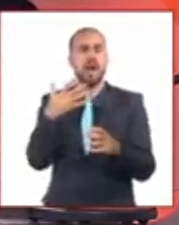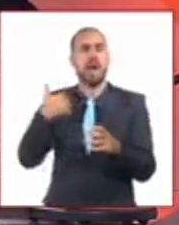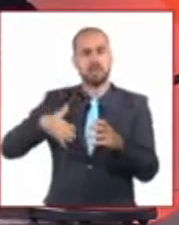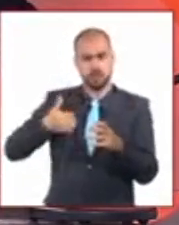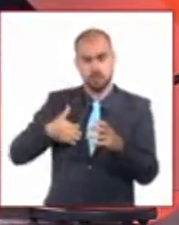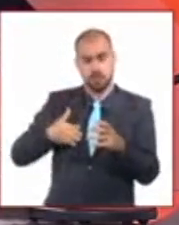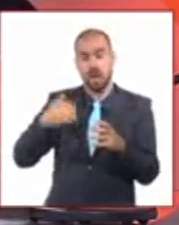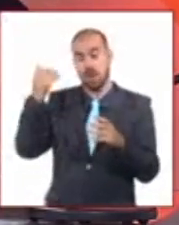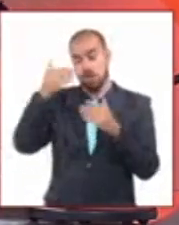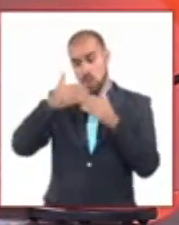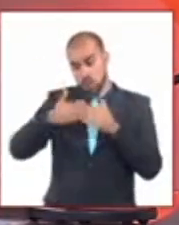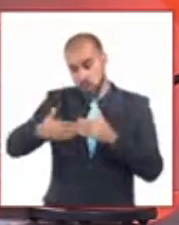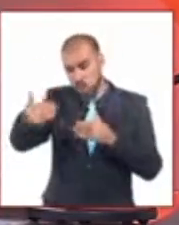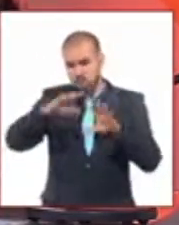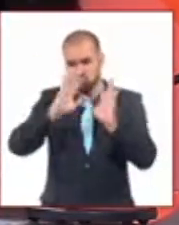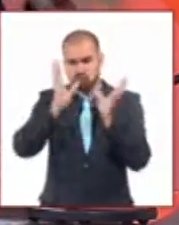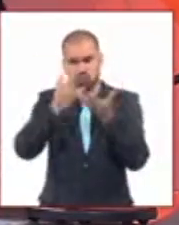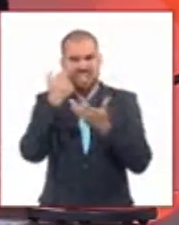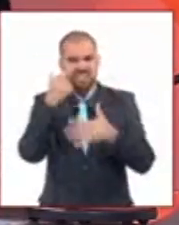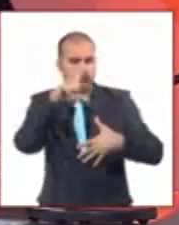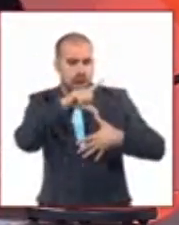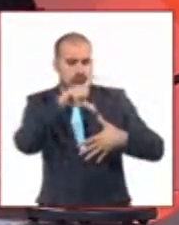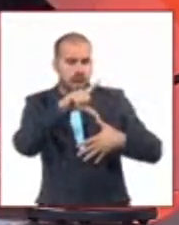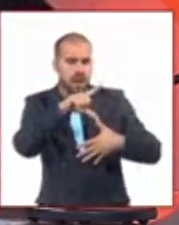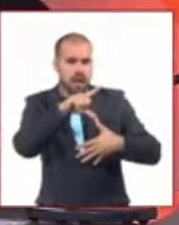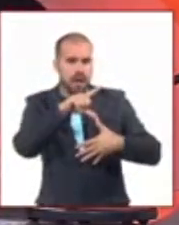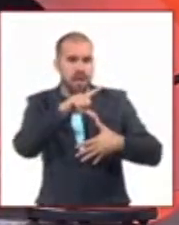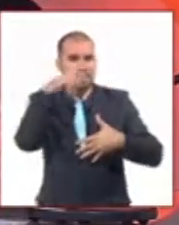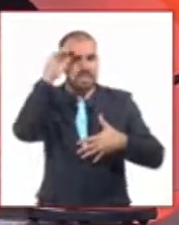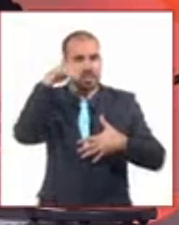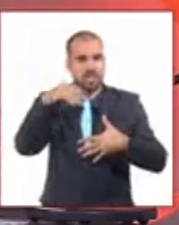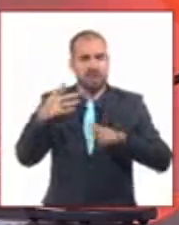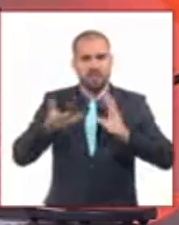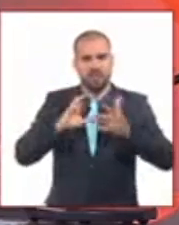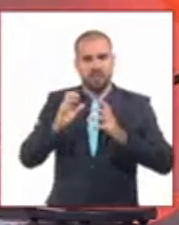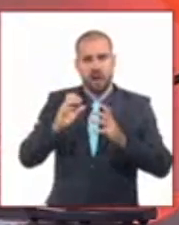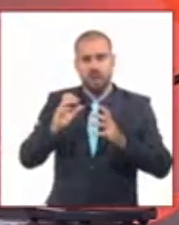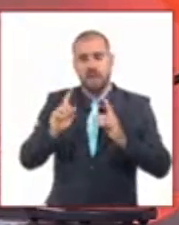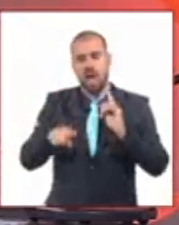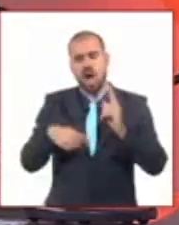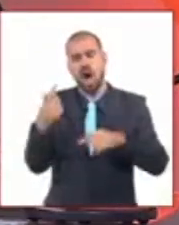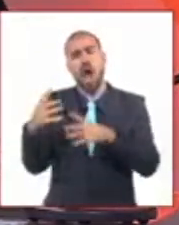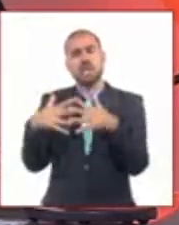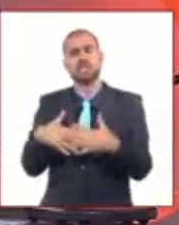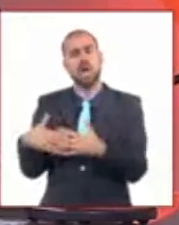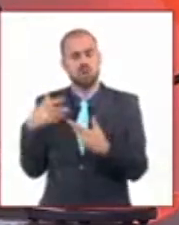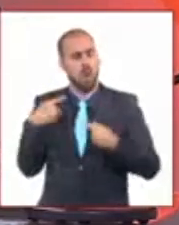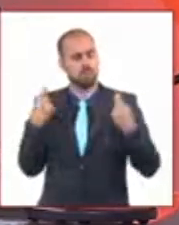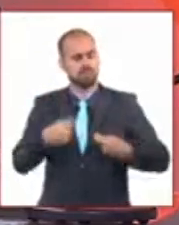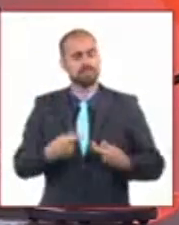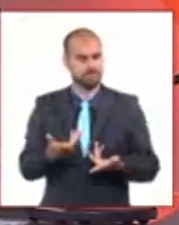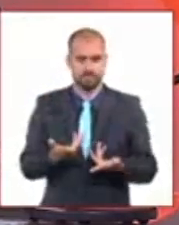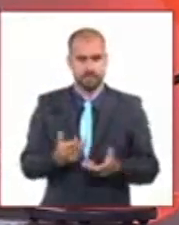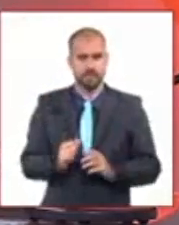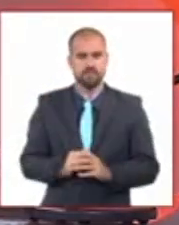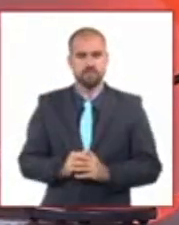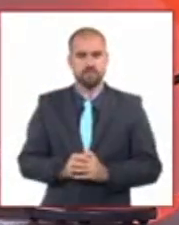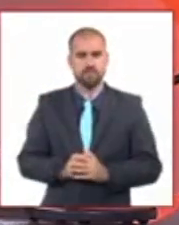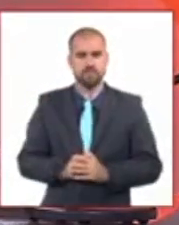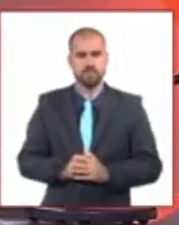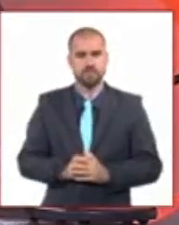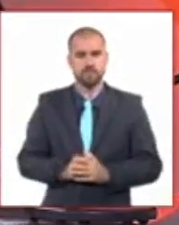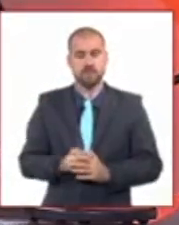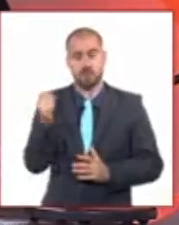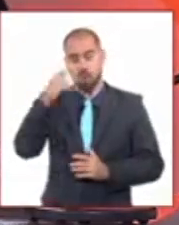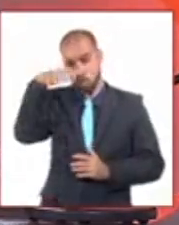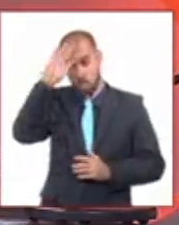también que hacen los pueblos de américa latina frente al modelo panamericanista propuesto por eeuu hoy el presidente de la república miguel díaz canel en un